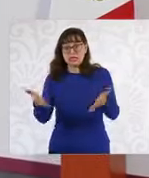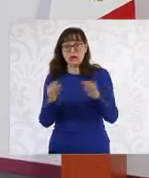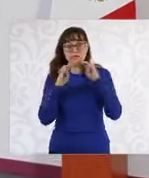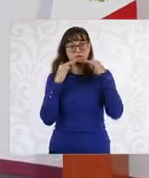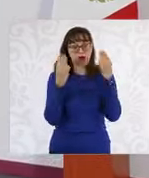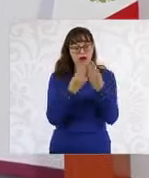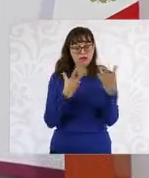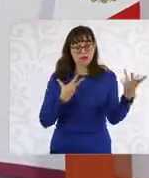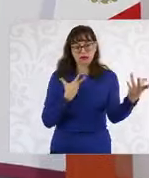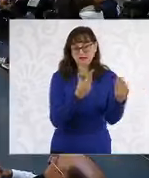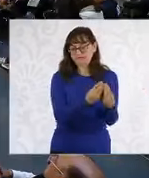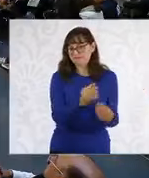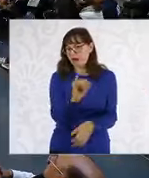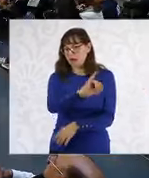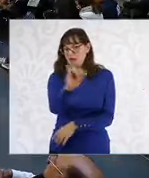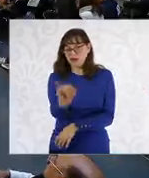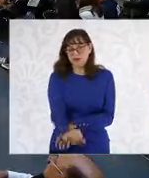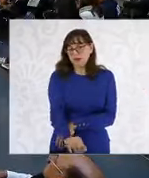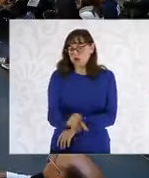un grupo delictivo.